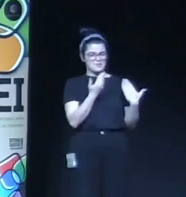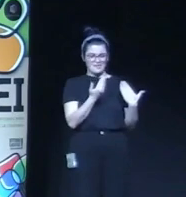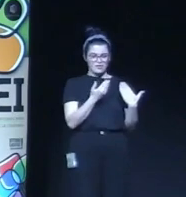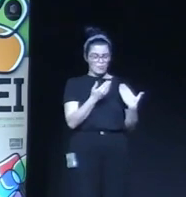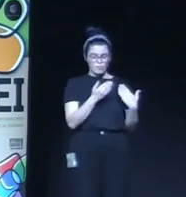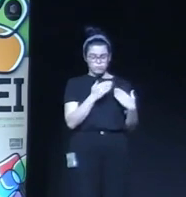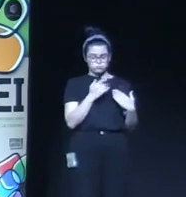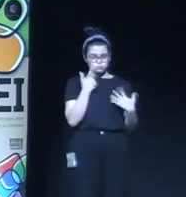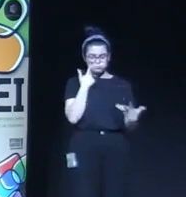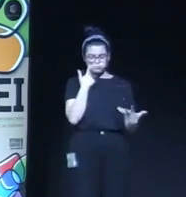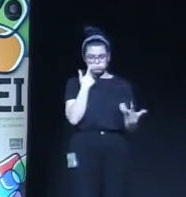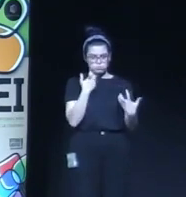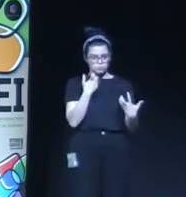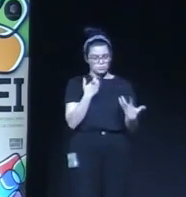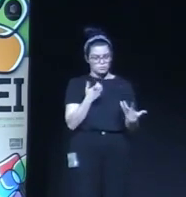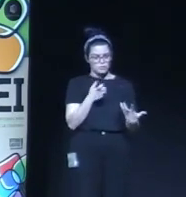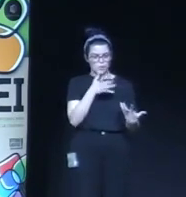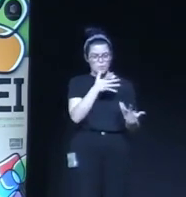muy impactante